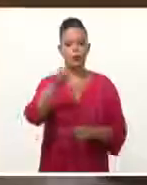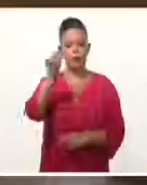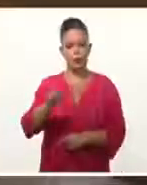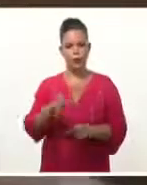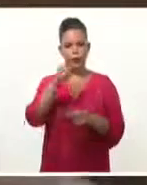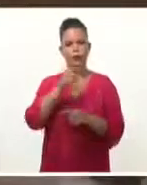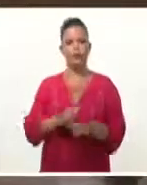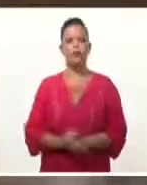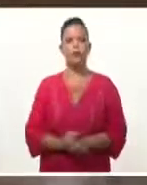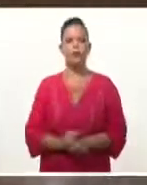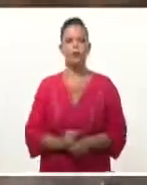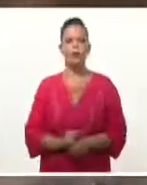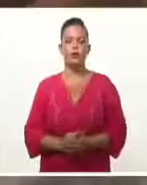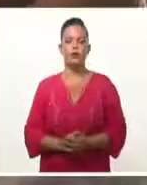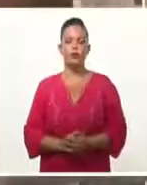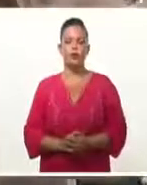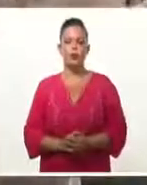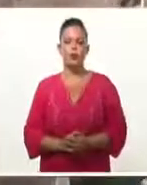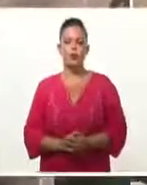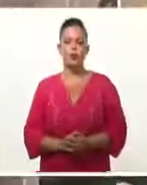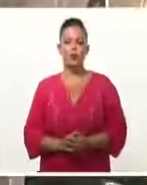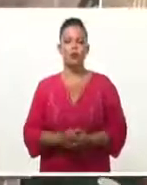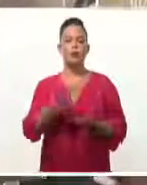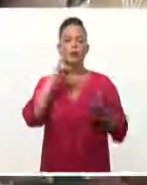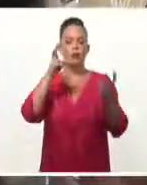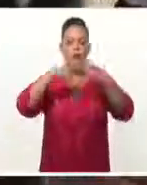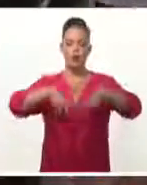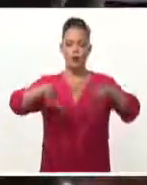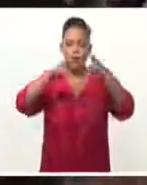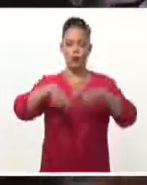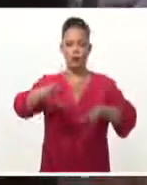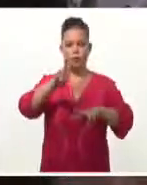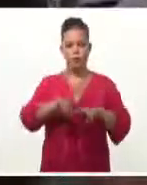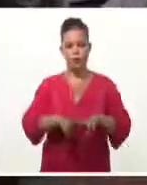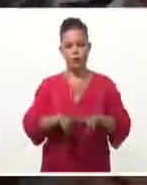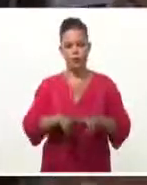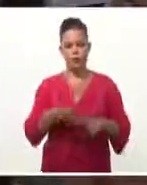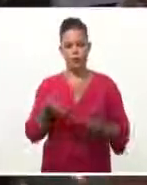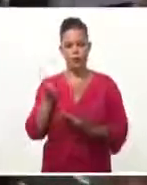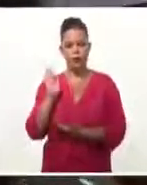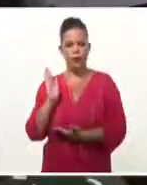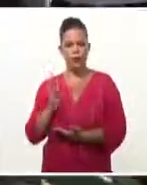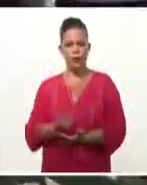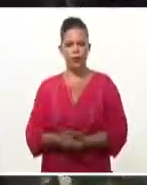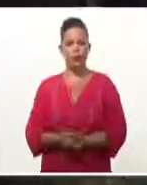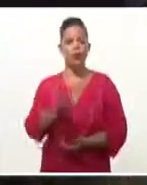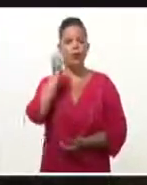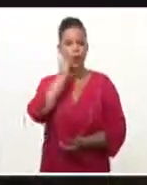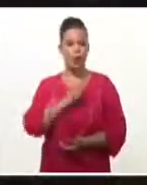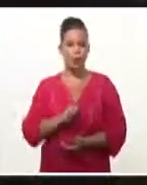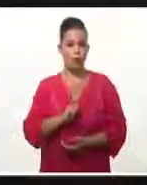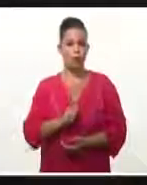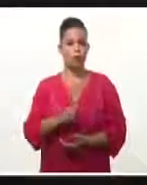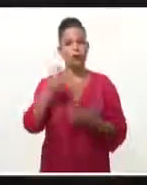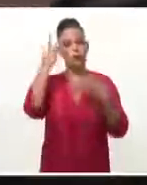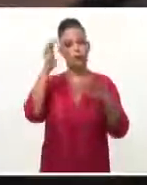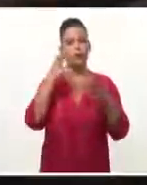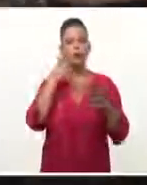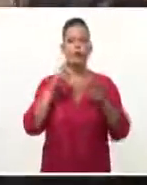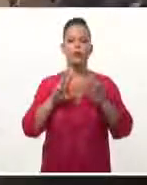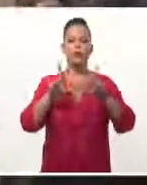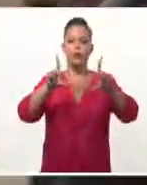Yagüe y especialmente al investigador capitalino Gilberto Silva Taguada. Además, se entregó mención especial a Ivonne